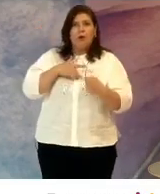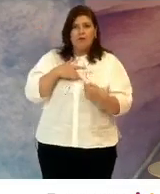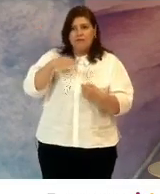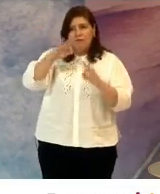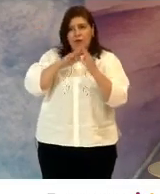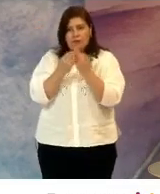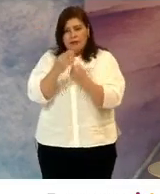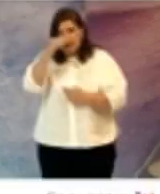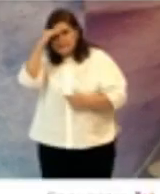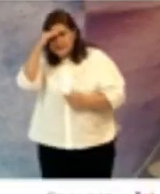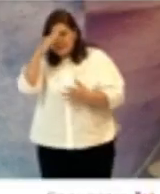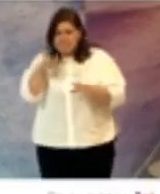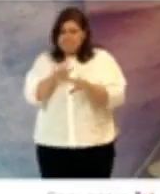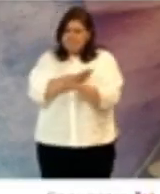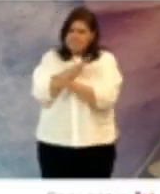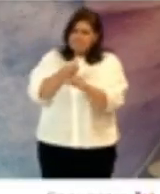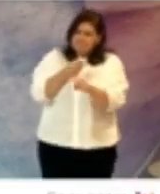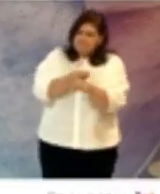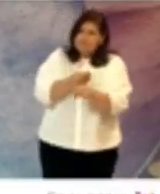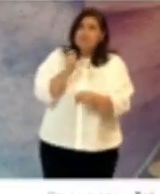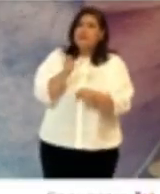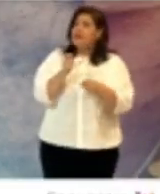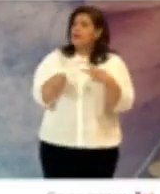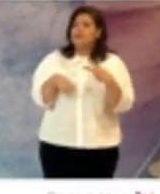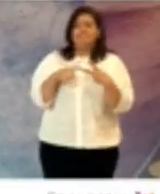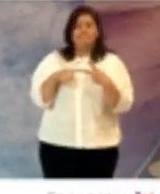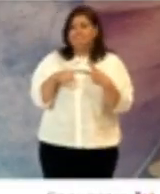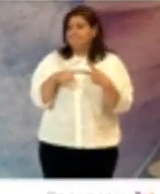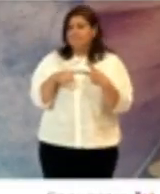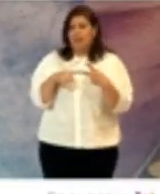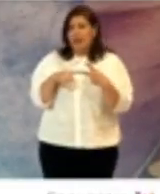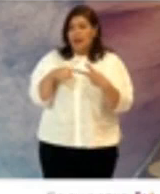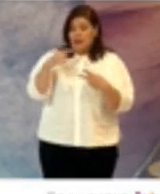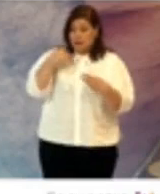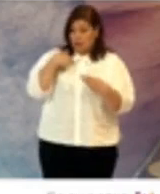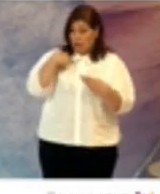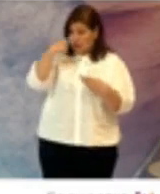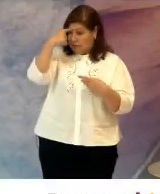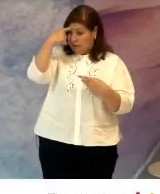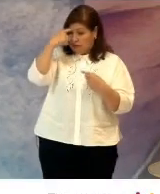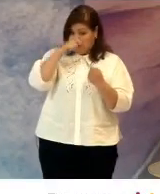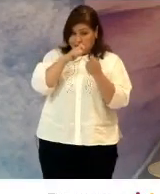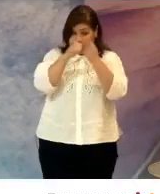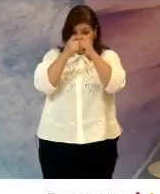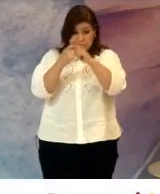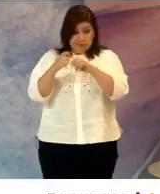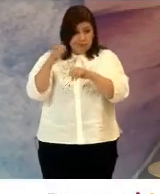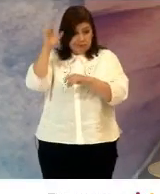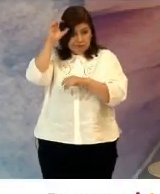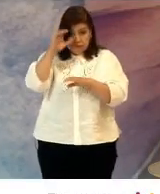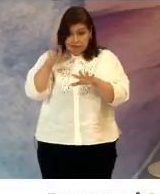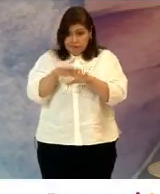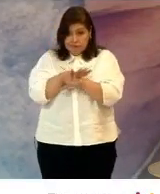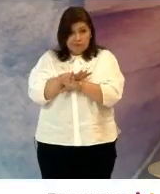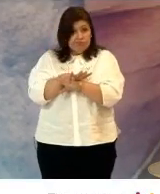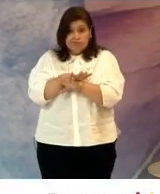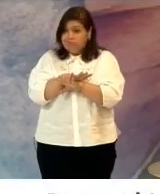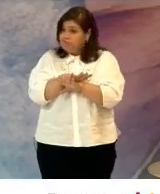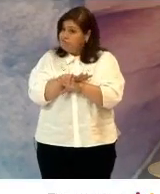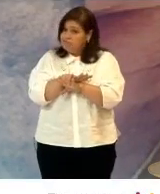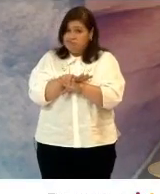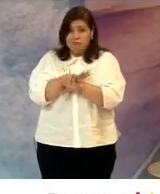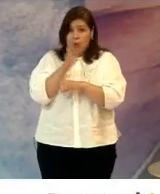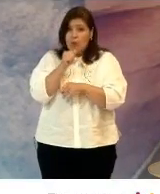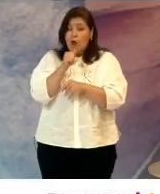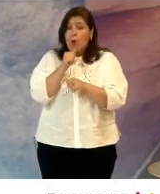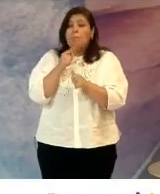Y esto es el segundo punto. No puedes transformar la conciencia a menos de que